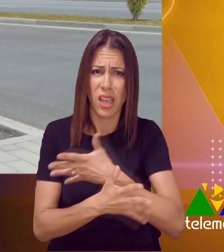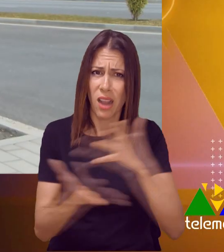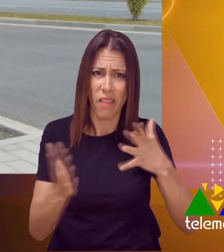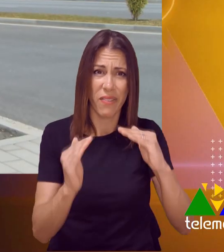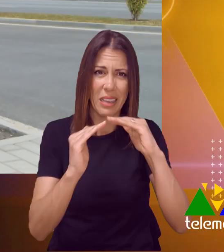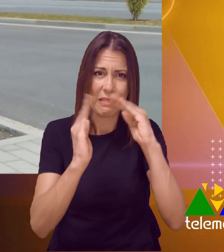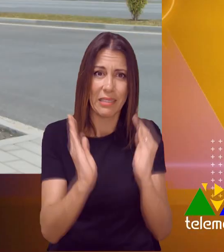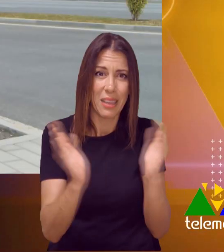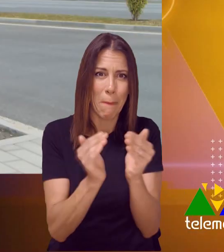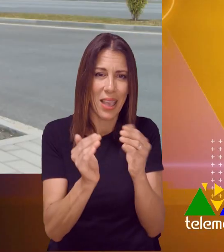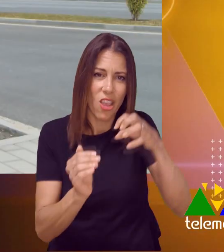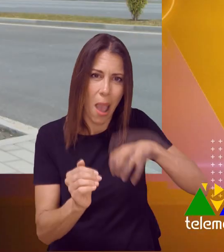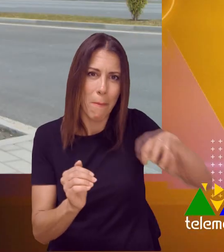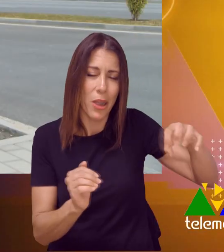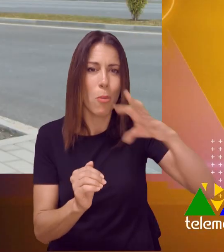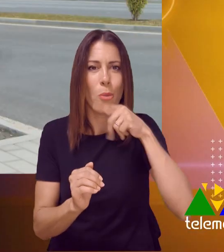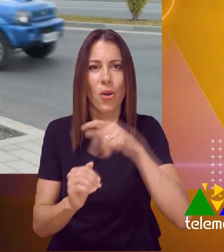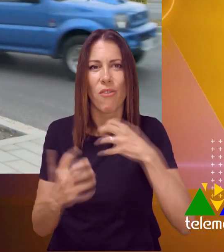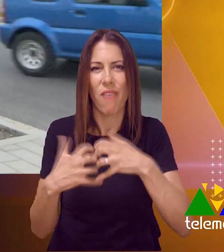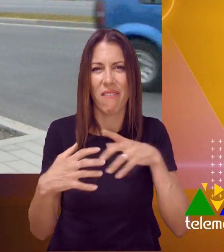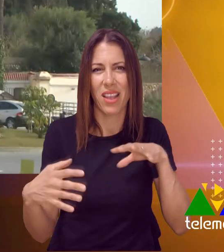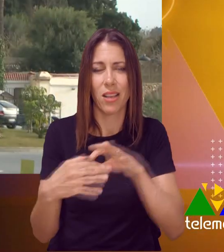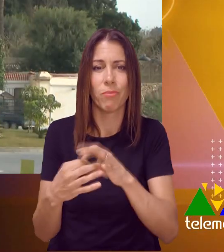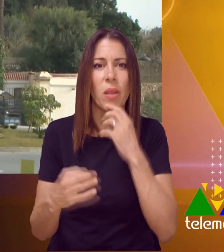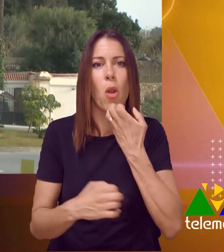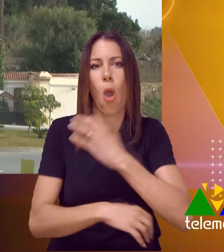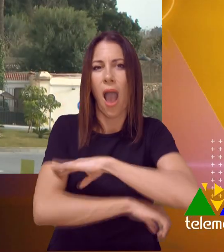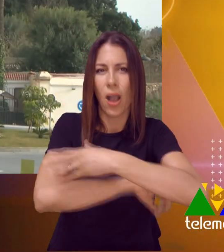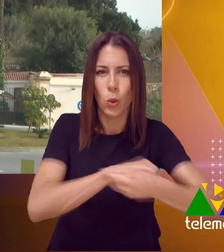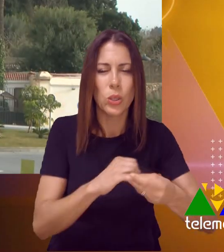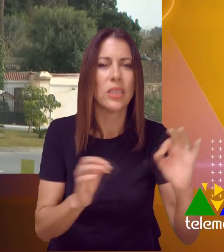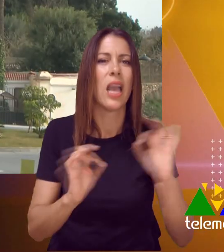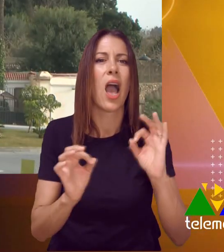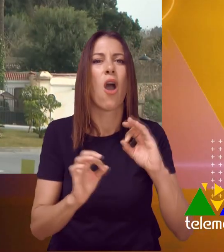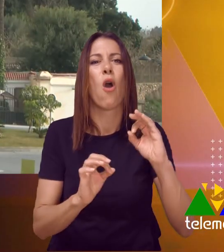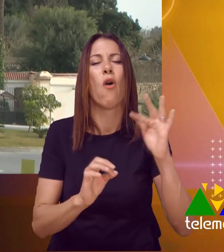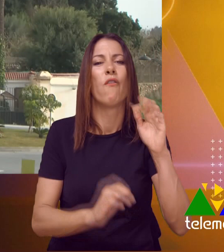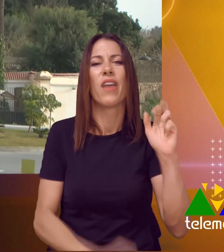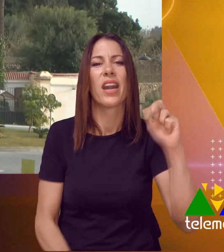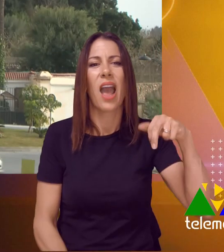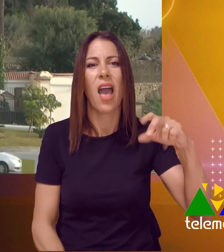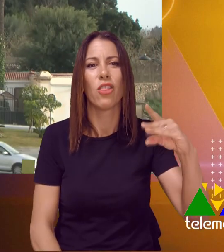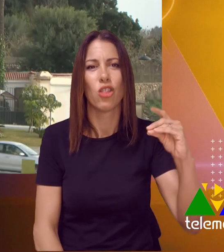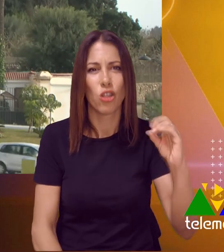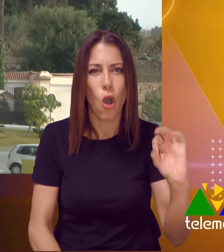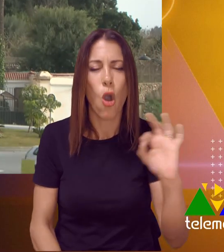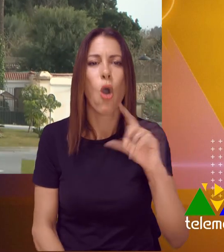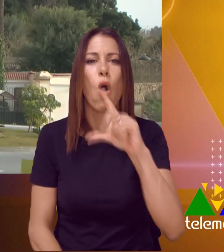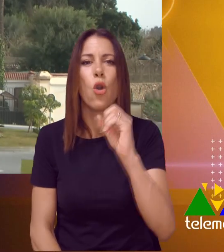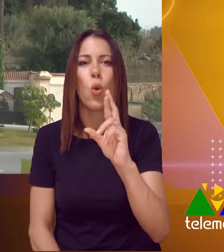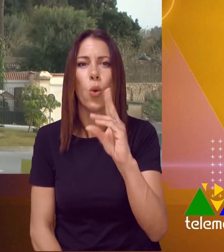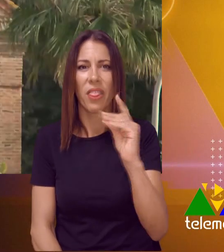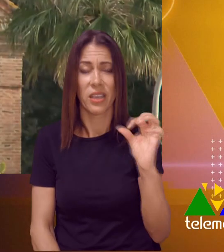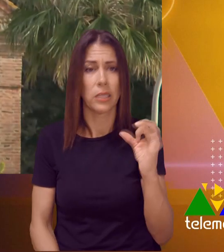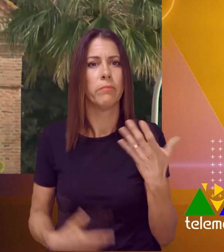aperos de la fábrica de Nuestra Señora de las Angustias, la fábrica de San Fernando, de Lourdes, había grandes aperos. Que es lo que hablamos, que